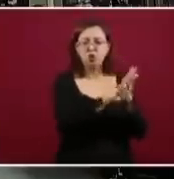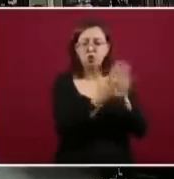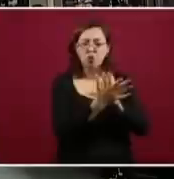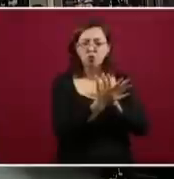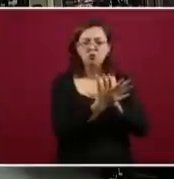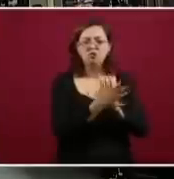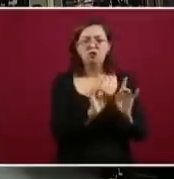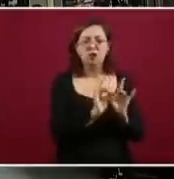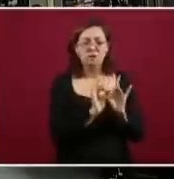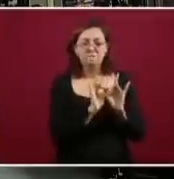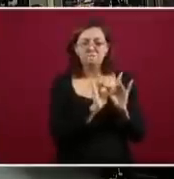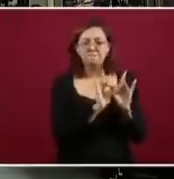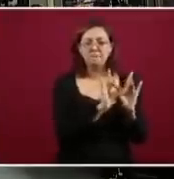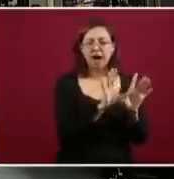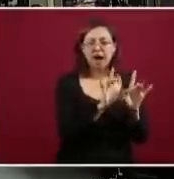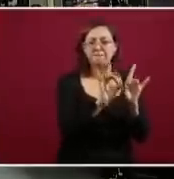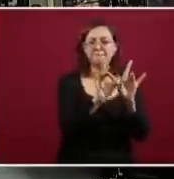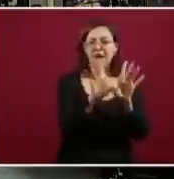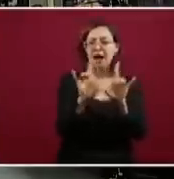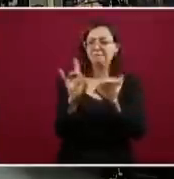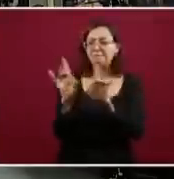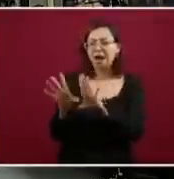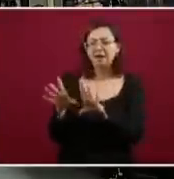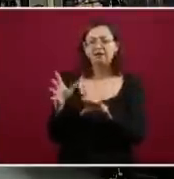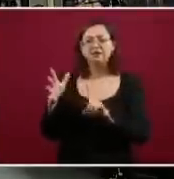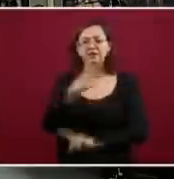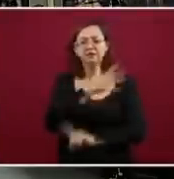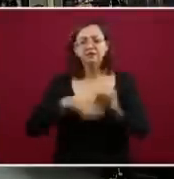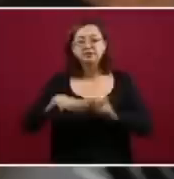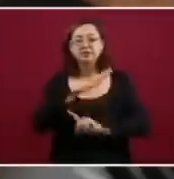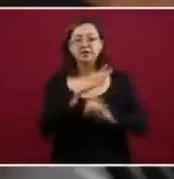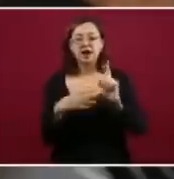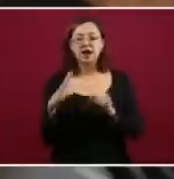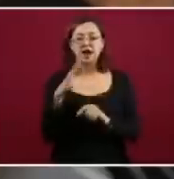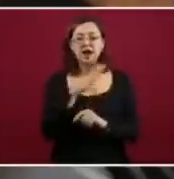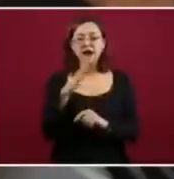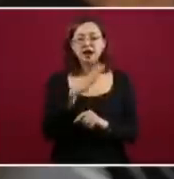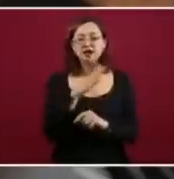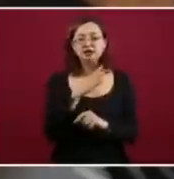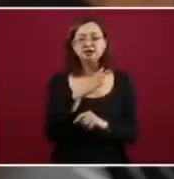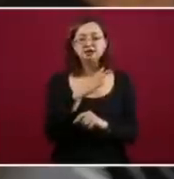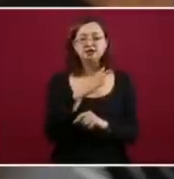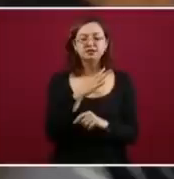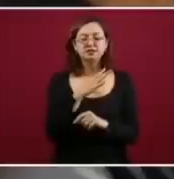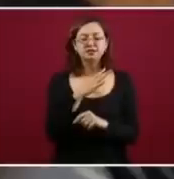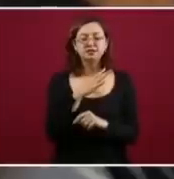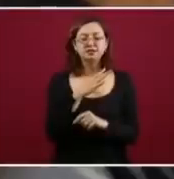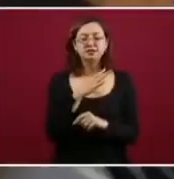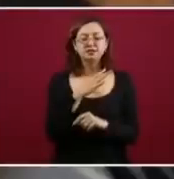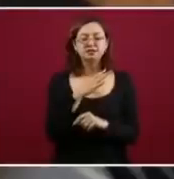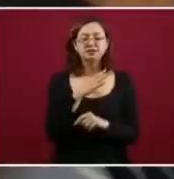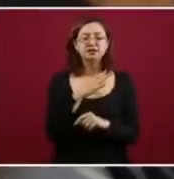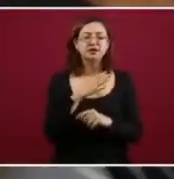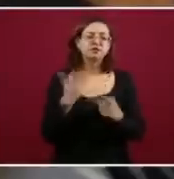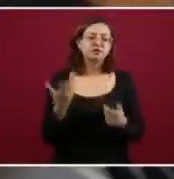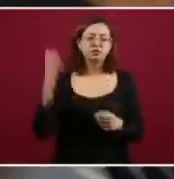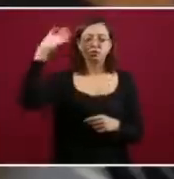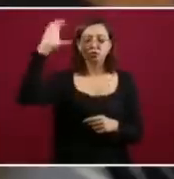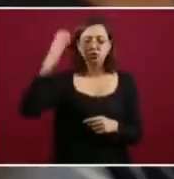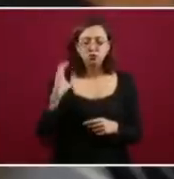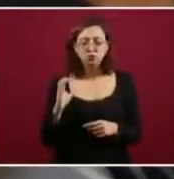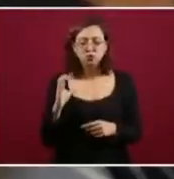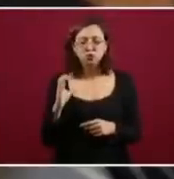estado pasando con diferentes sucesos de este pues culiacán